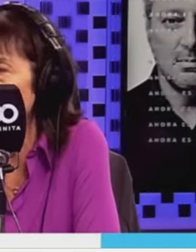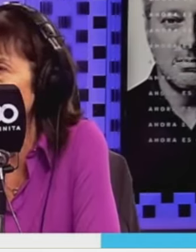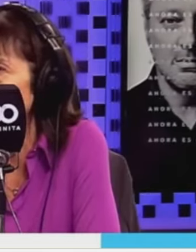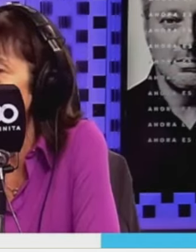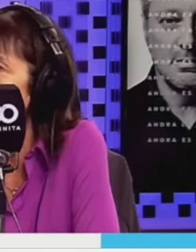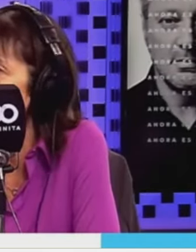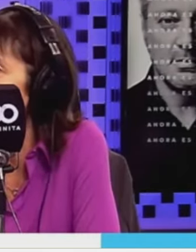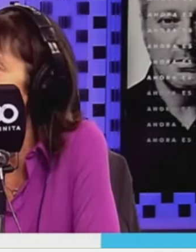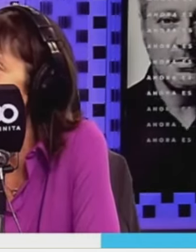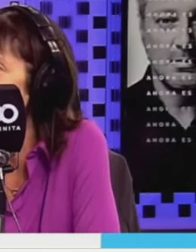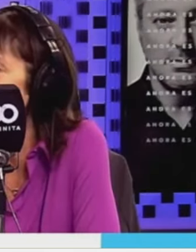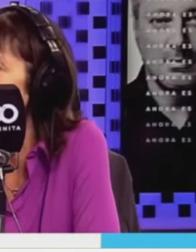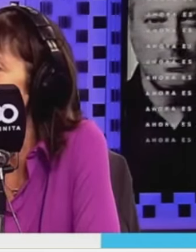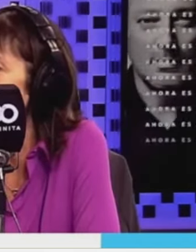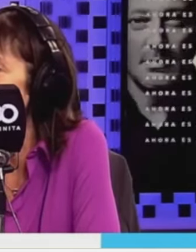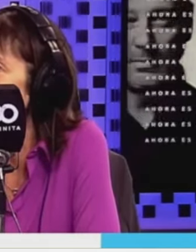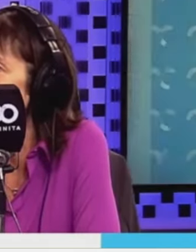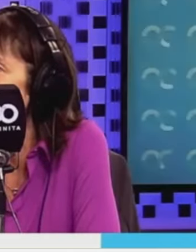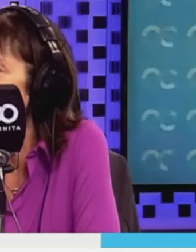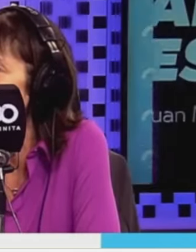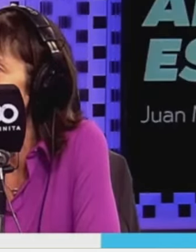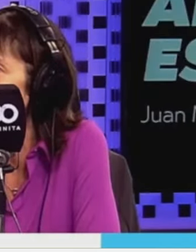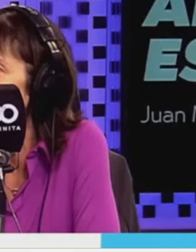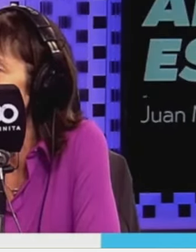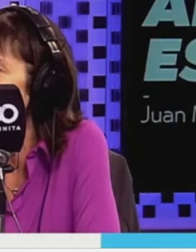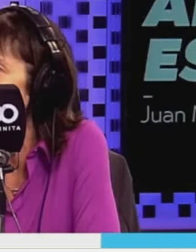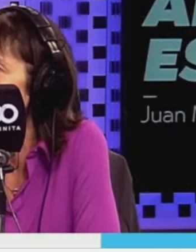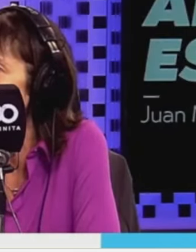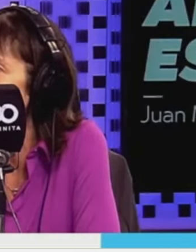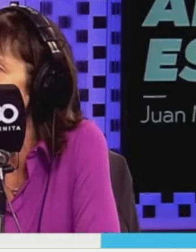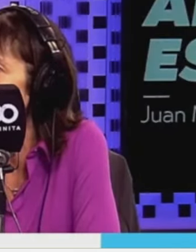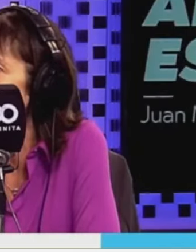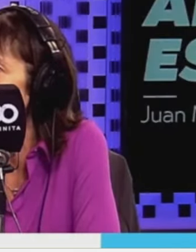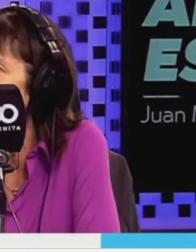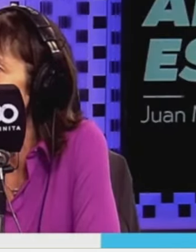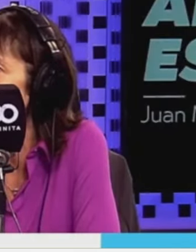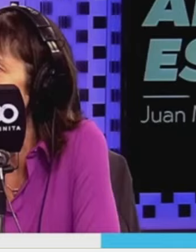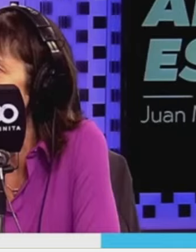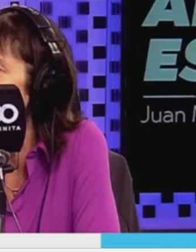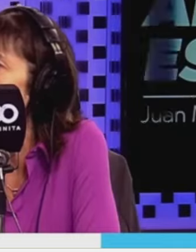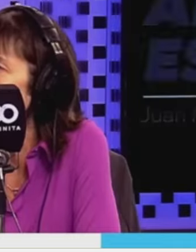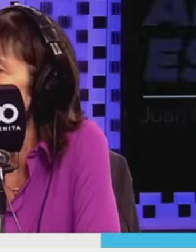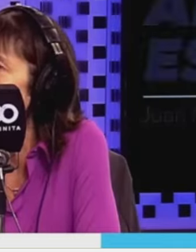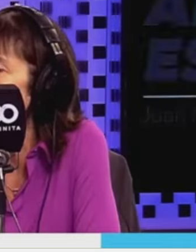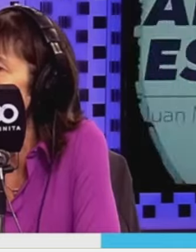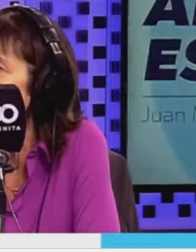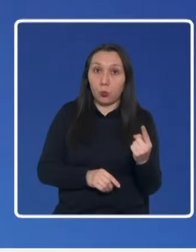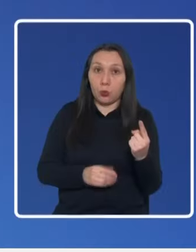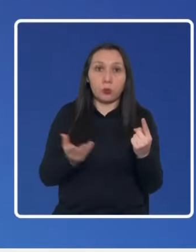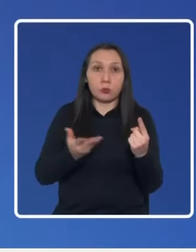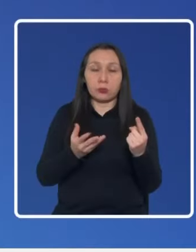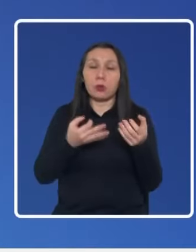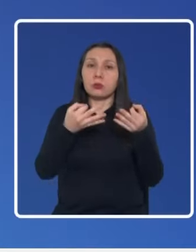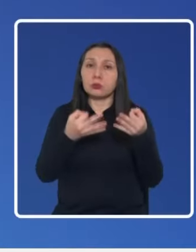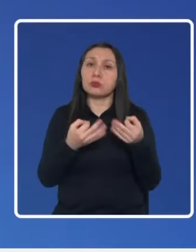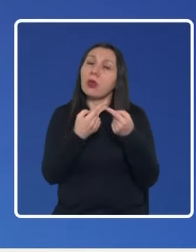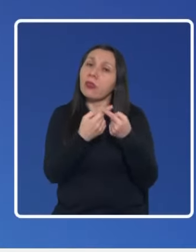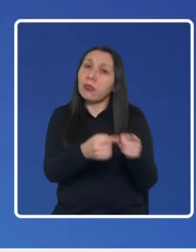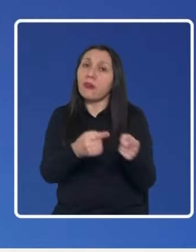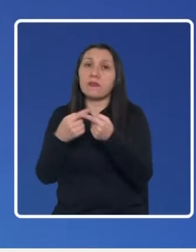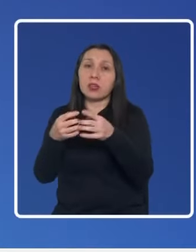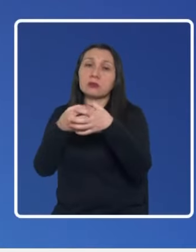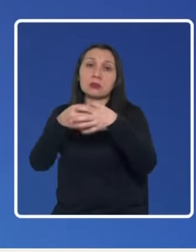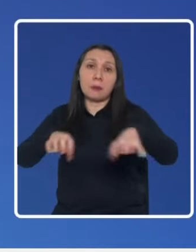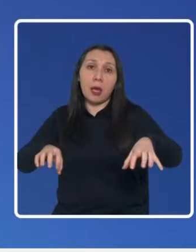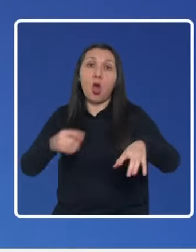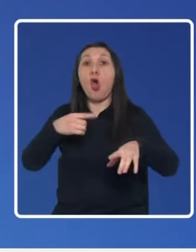Comunista no ha dicho nada. Y no ha dicho nada. Y me parece especialmente grave cuando se utiliza todo el sistema institucional para reprimir a opositores políticos. Efectivamente hay diferencias que